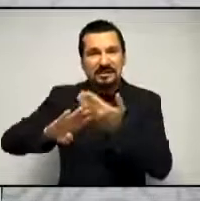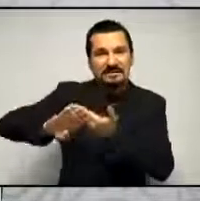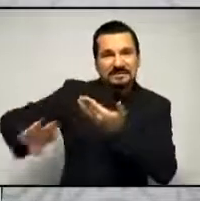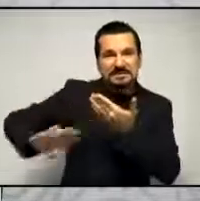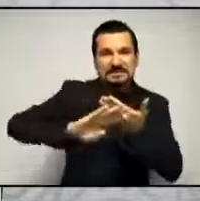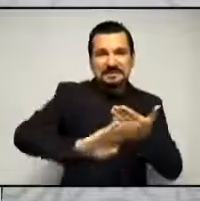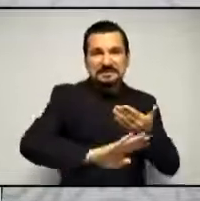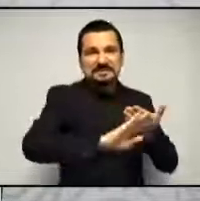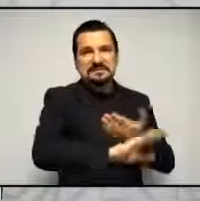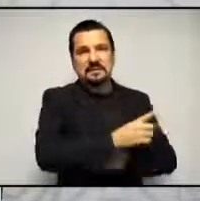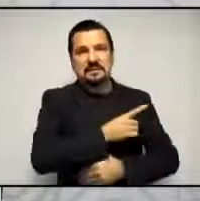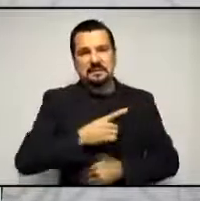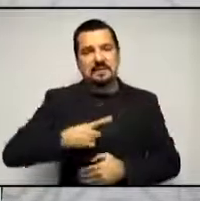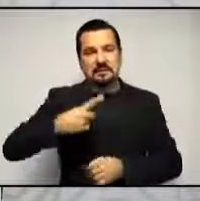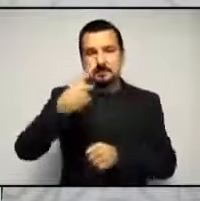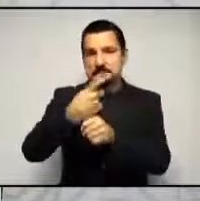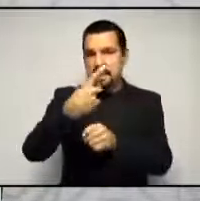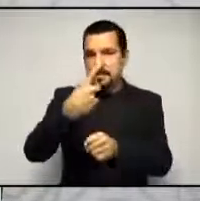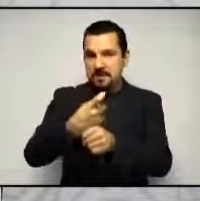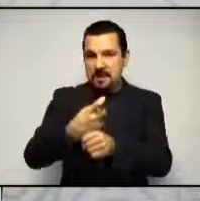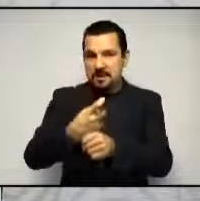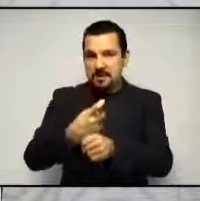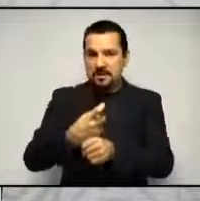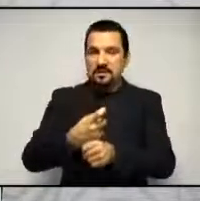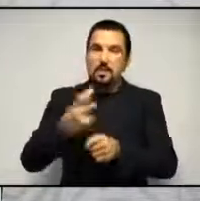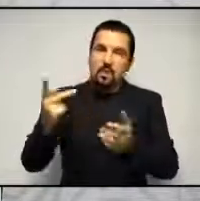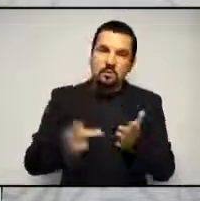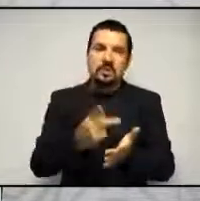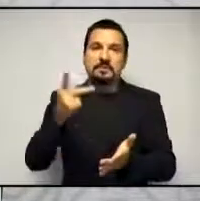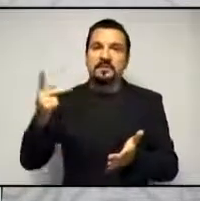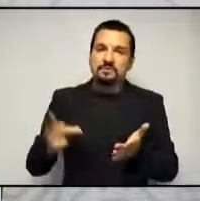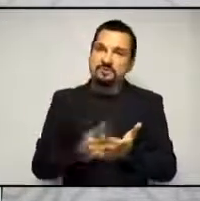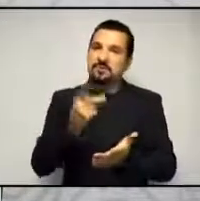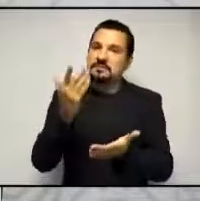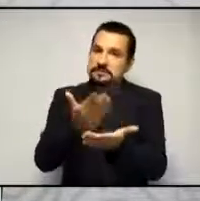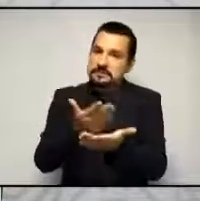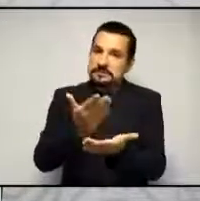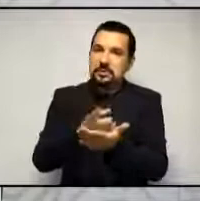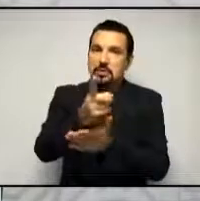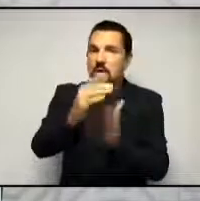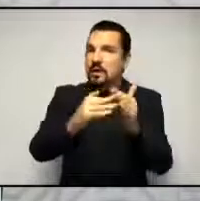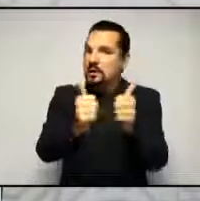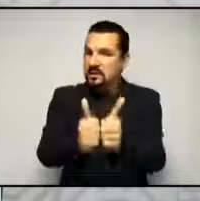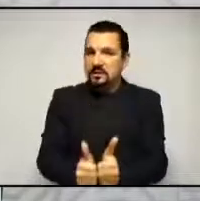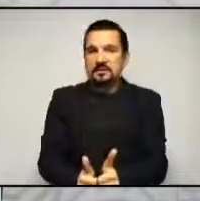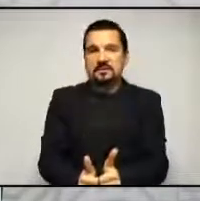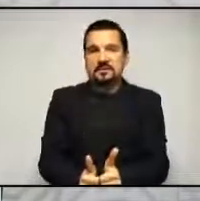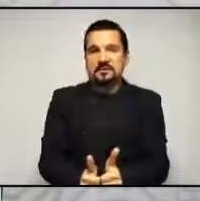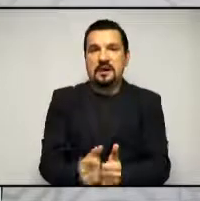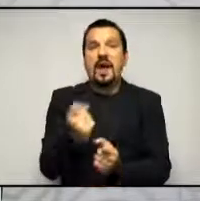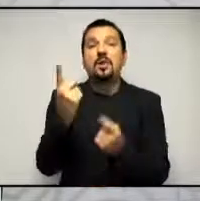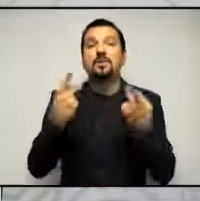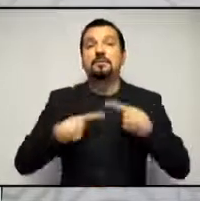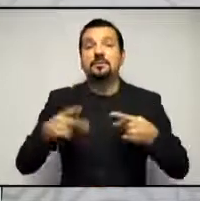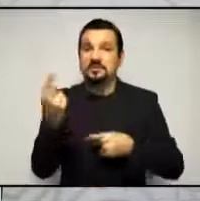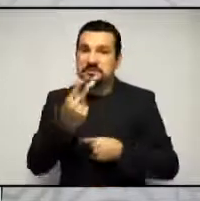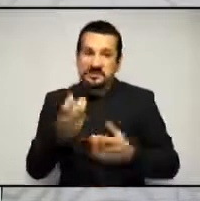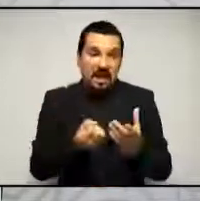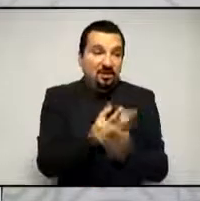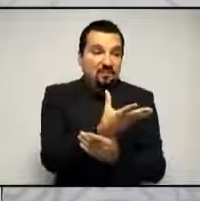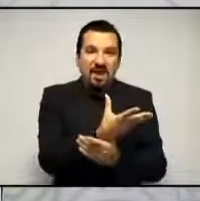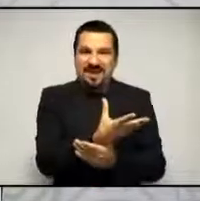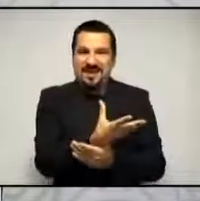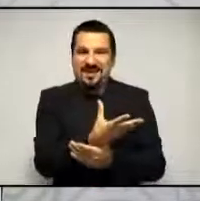en primer lugar la insistencia de quédate en casa y para quienes tengan que salir a trabajar